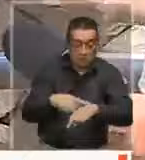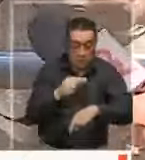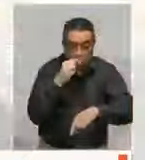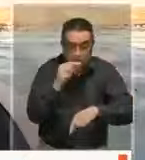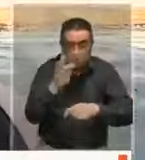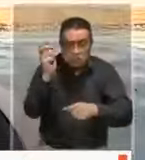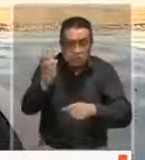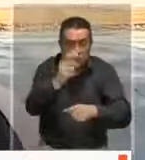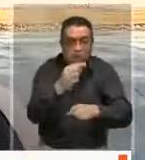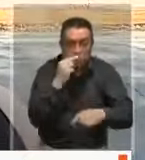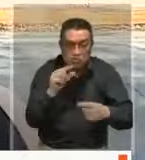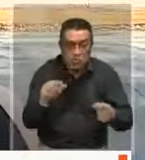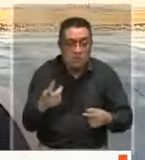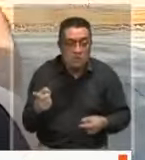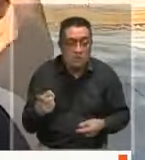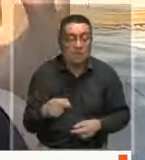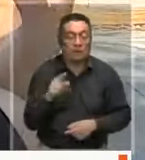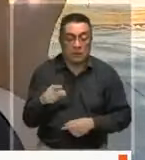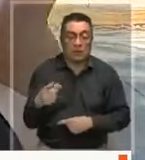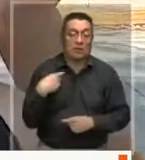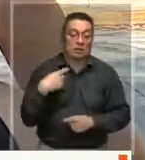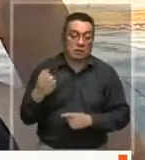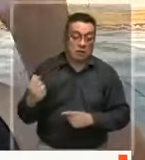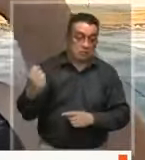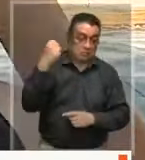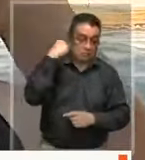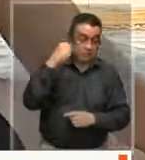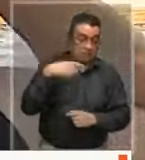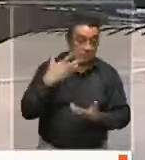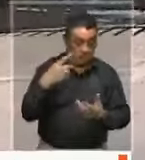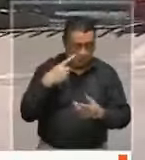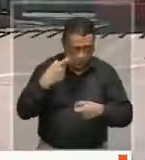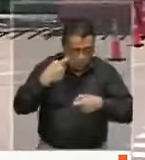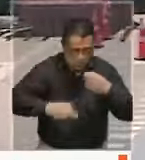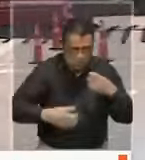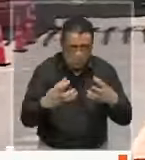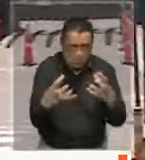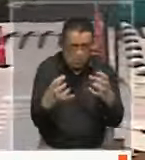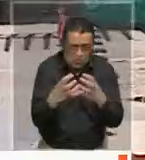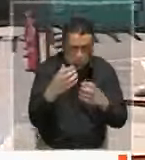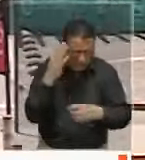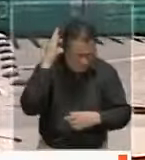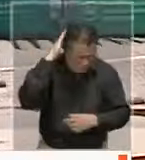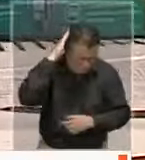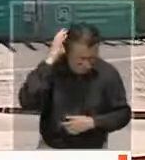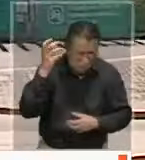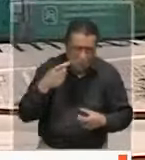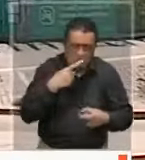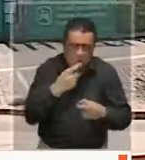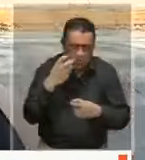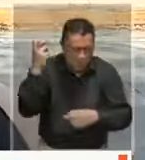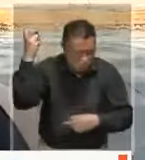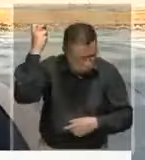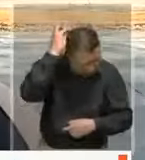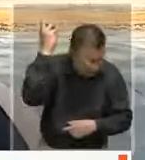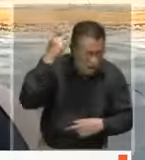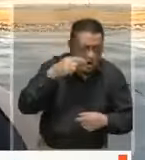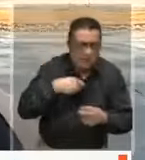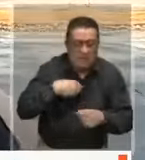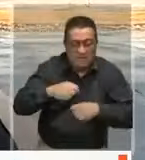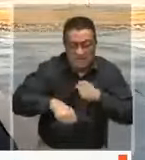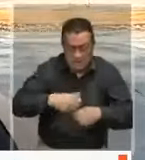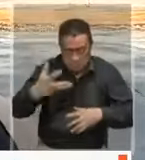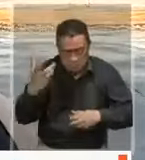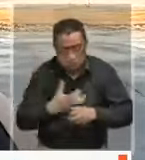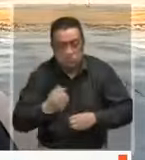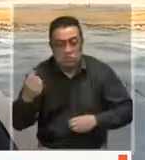minutos. Y me golpean con algo contundente en el cráneo y se llevaron mi bicicleta, se llevaron las cosas